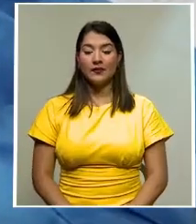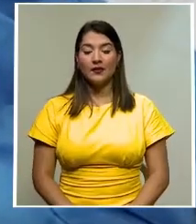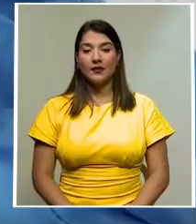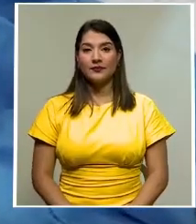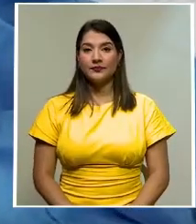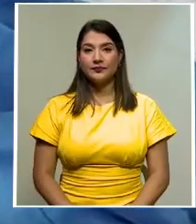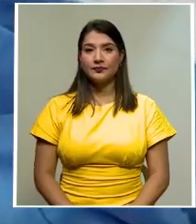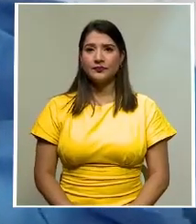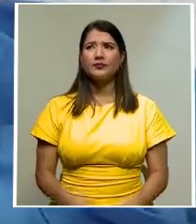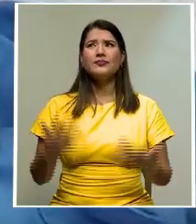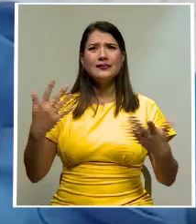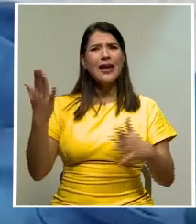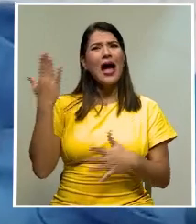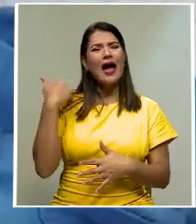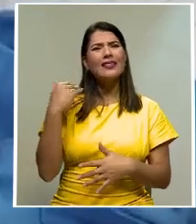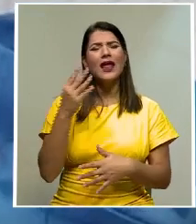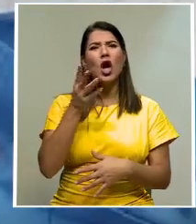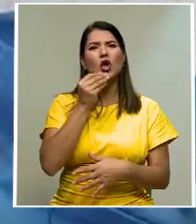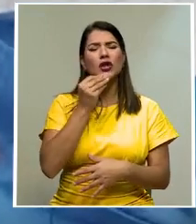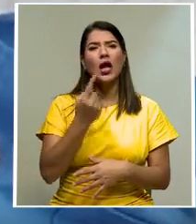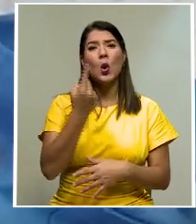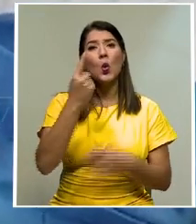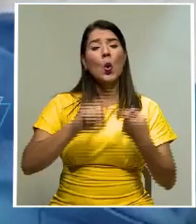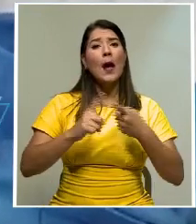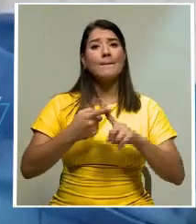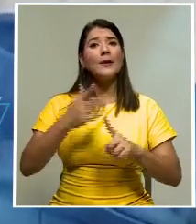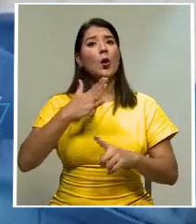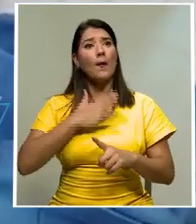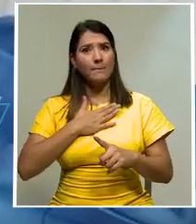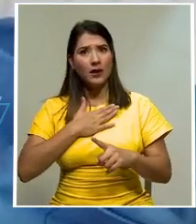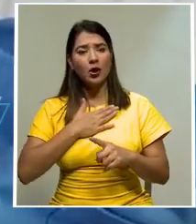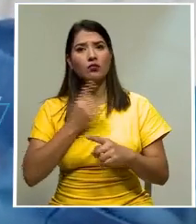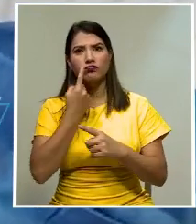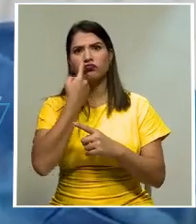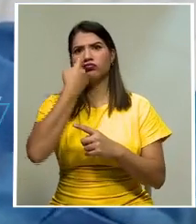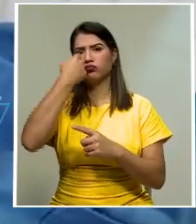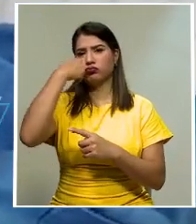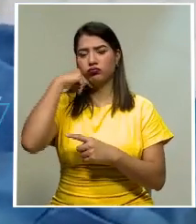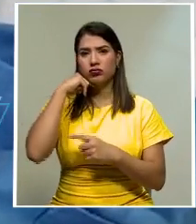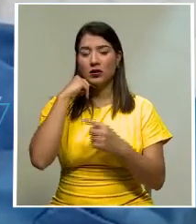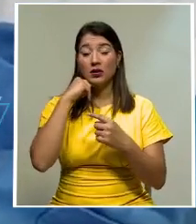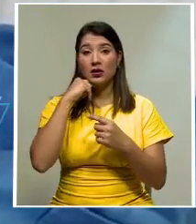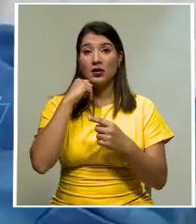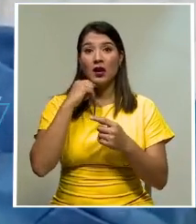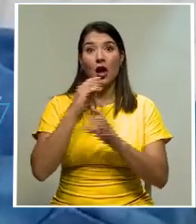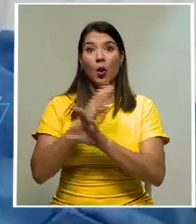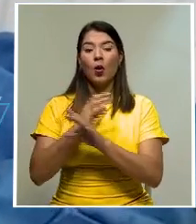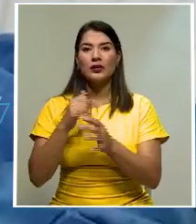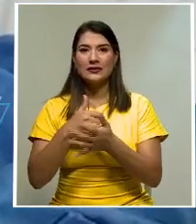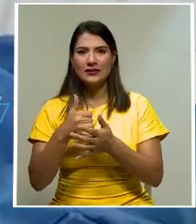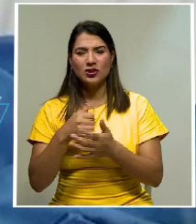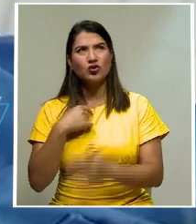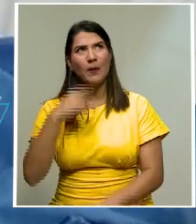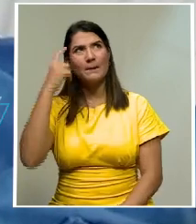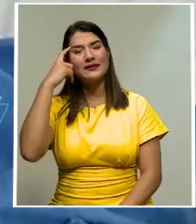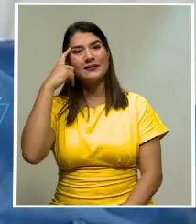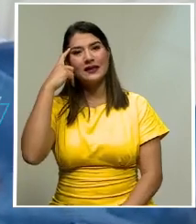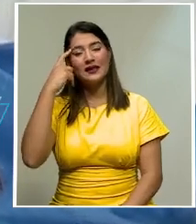Ya me habían contado de que a un amigo mío lo habían entubado. Entonces digo yo no